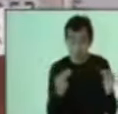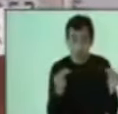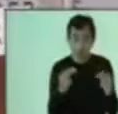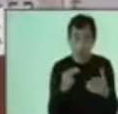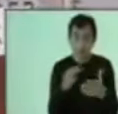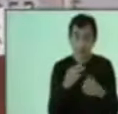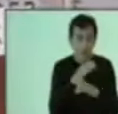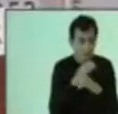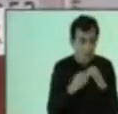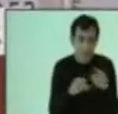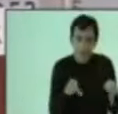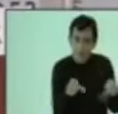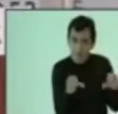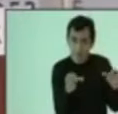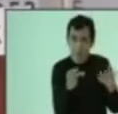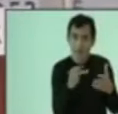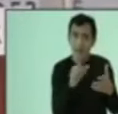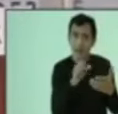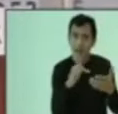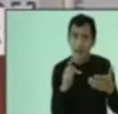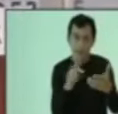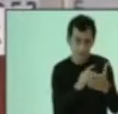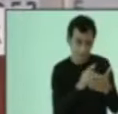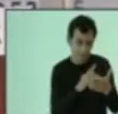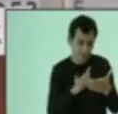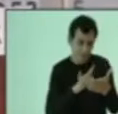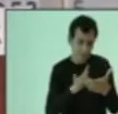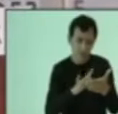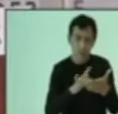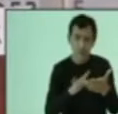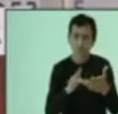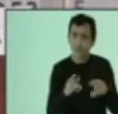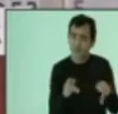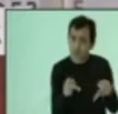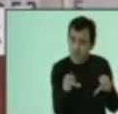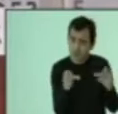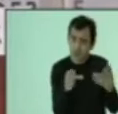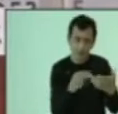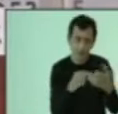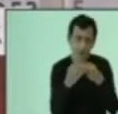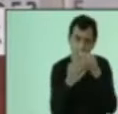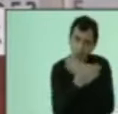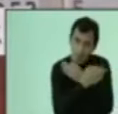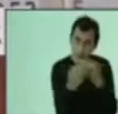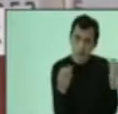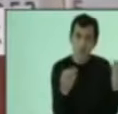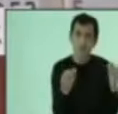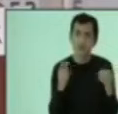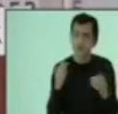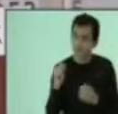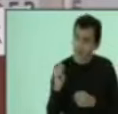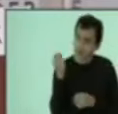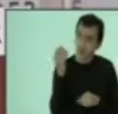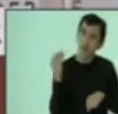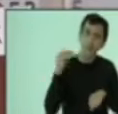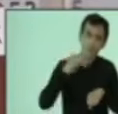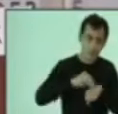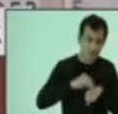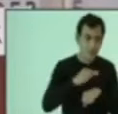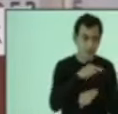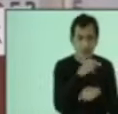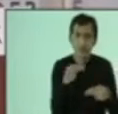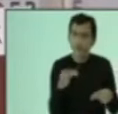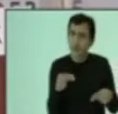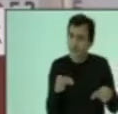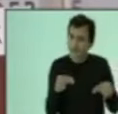sus productos en plataformas digitales. Queremos llevar capacitación e incorporar la tecnología para que los negocios